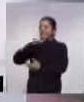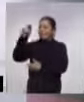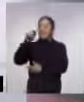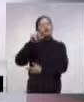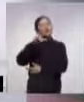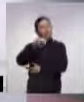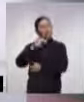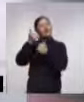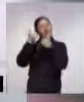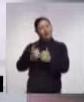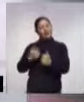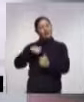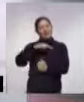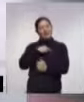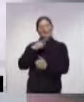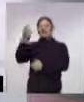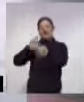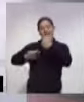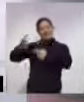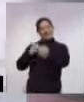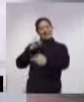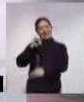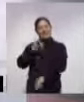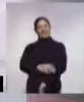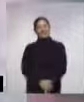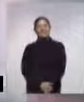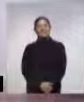con nosotros. Regresamos.